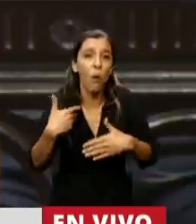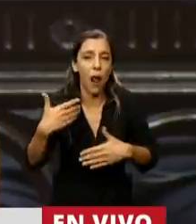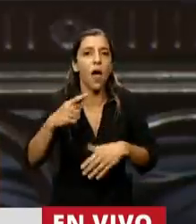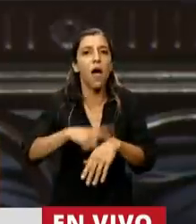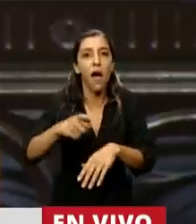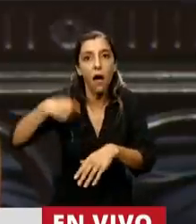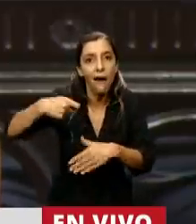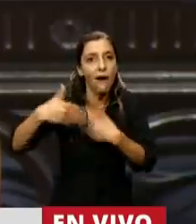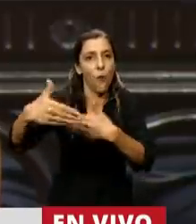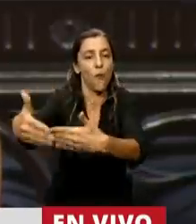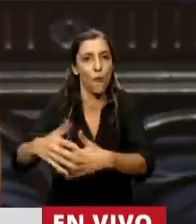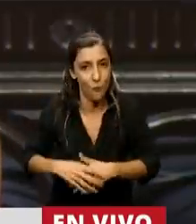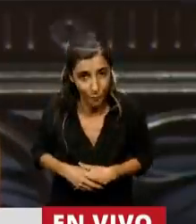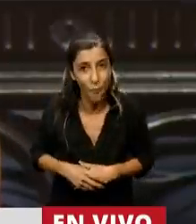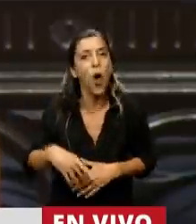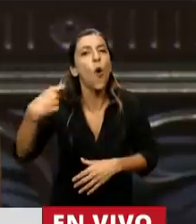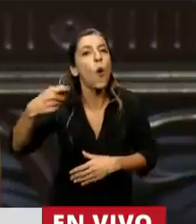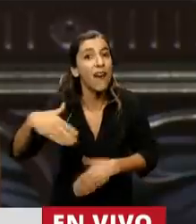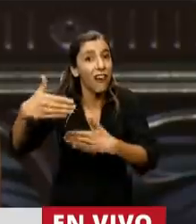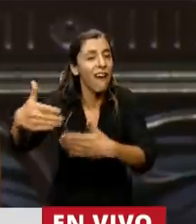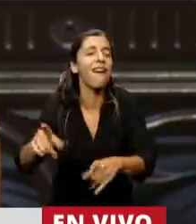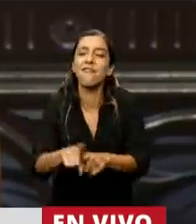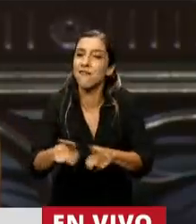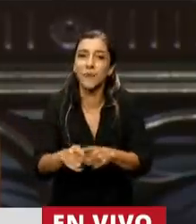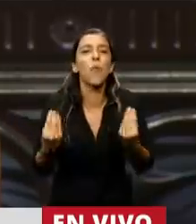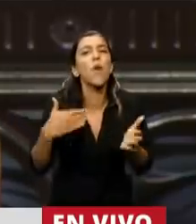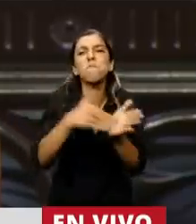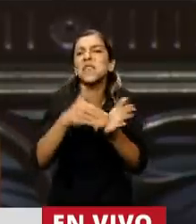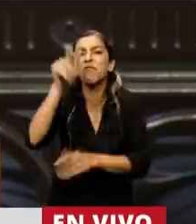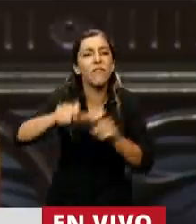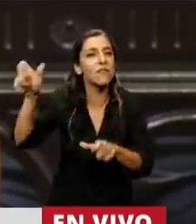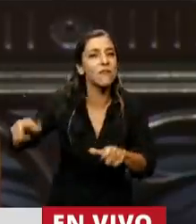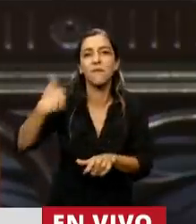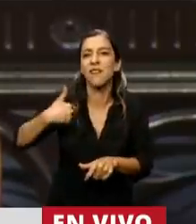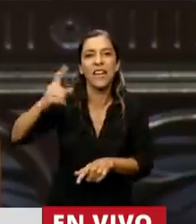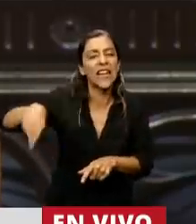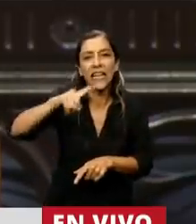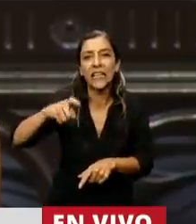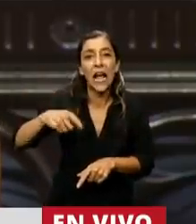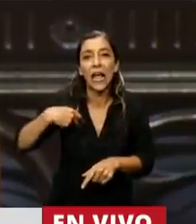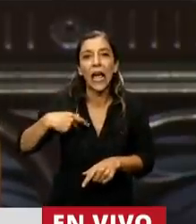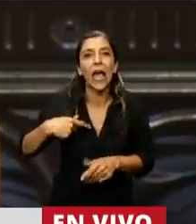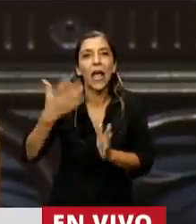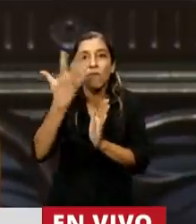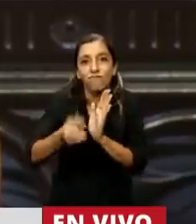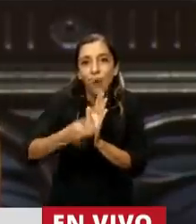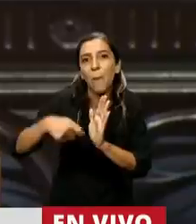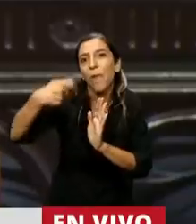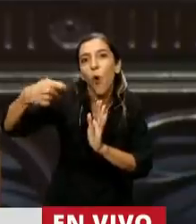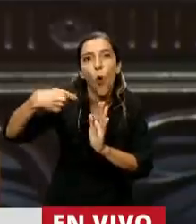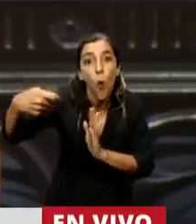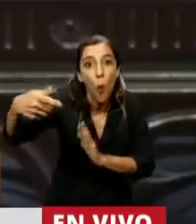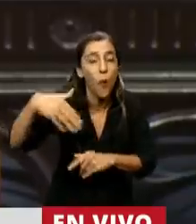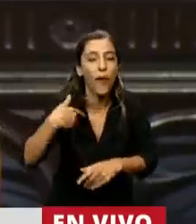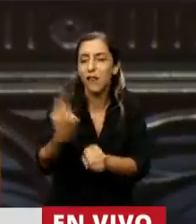fue las moratorias la moratoria fueron millones de argentinas y argentinos que no pudieron completar sus aportes por el imperio de políticas económicas que